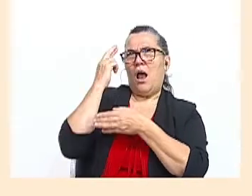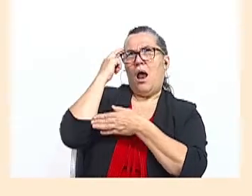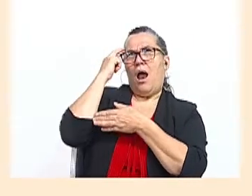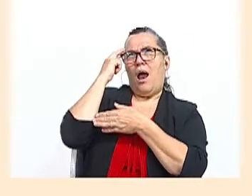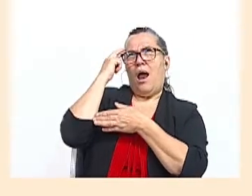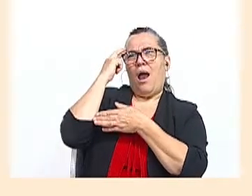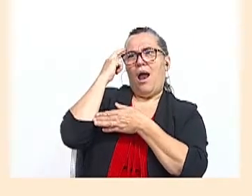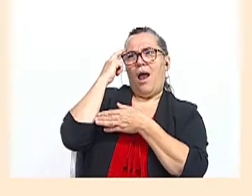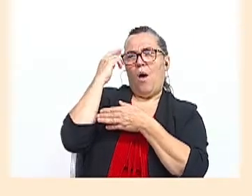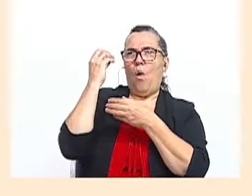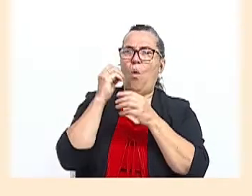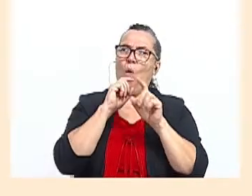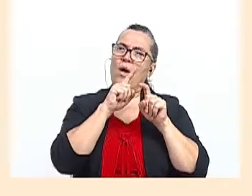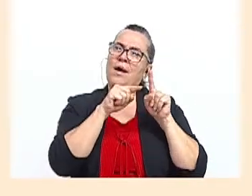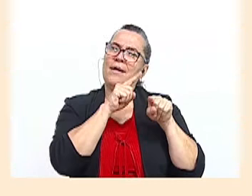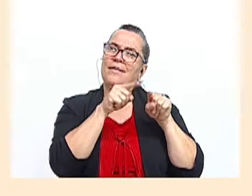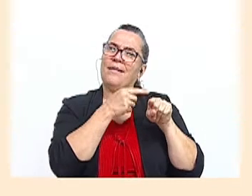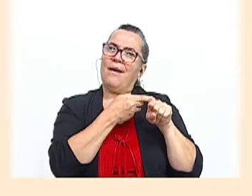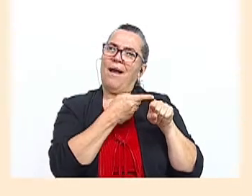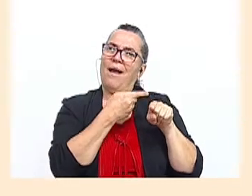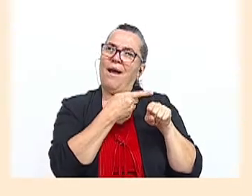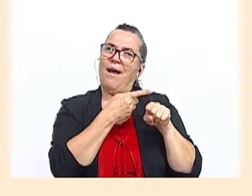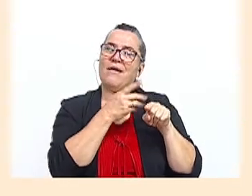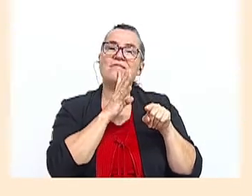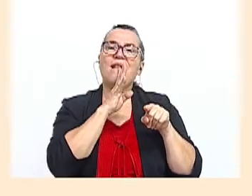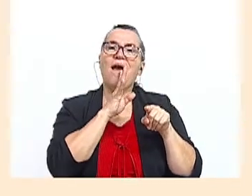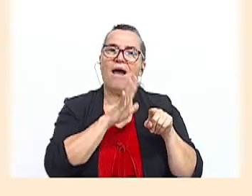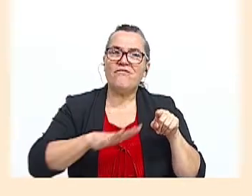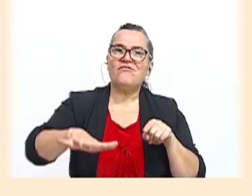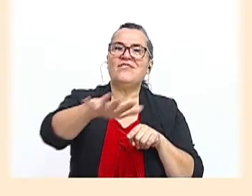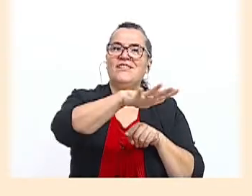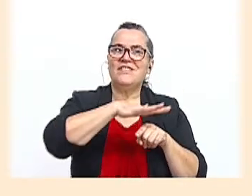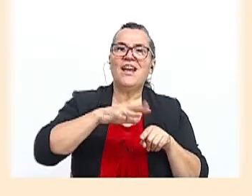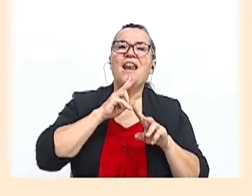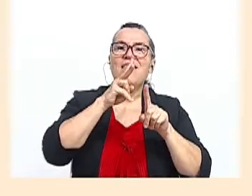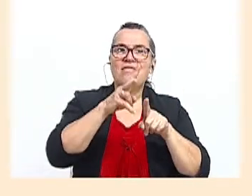reflexionar o criticar un elemento de la realidad social.